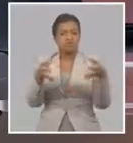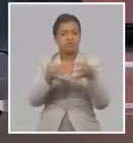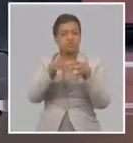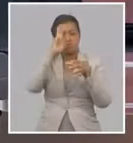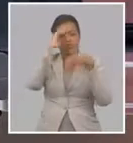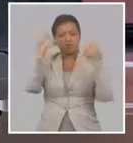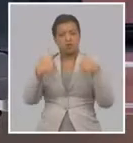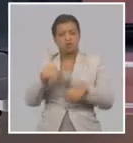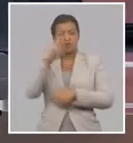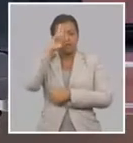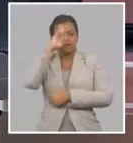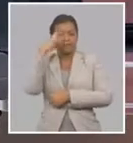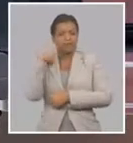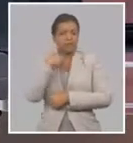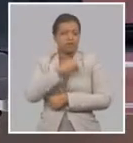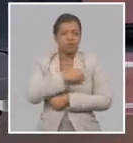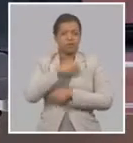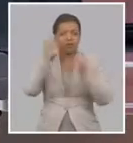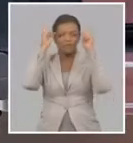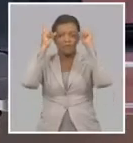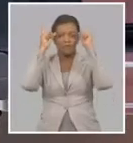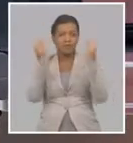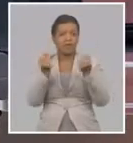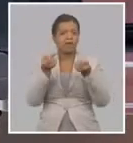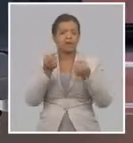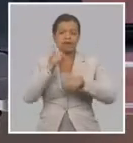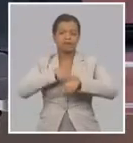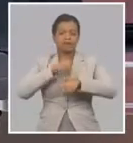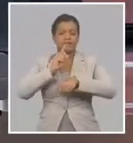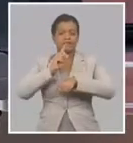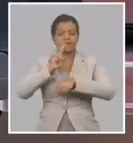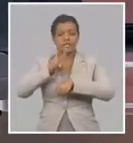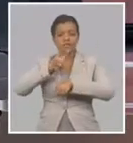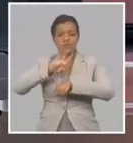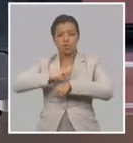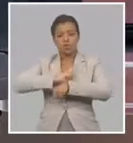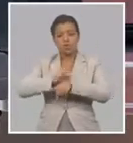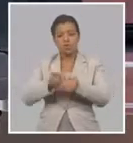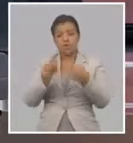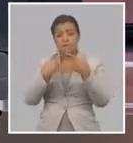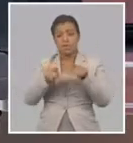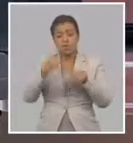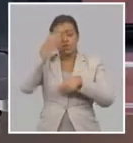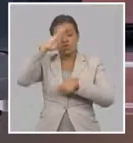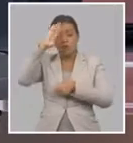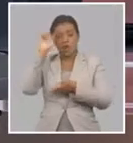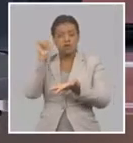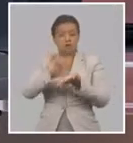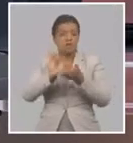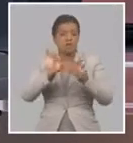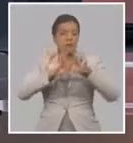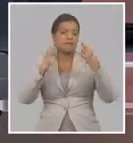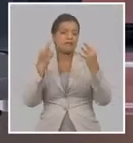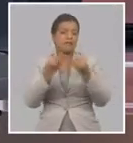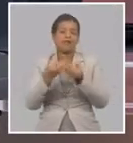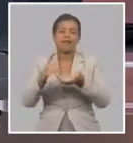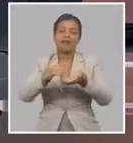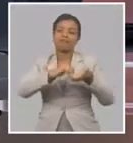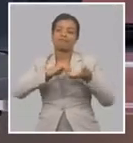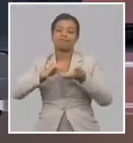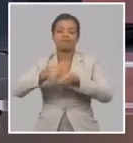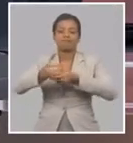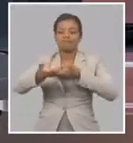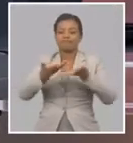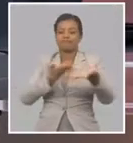que está allí de médico enfermera es el trato el tiempo las 24 horas pero los que van a la comunidad los cubanos que regresan del exterior o